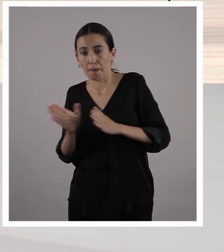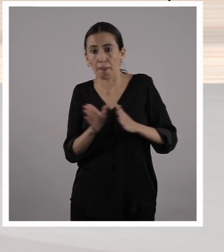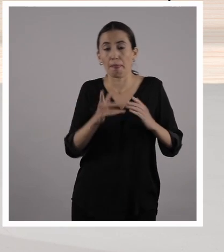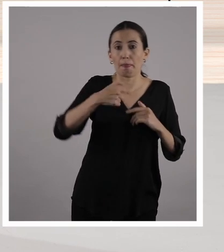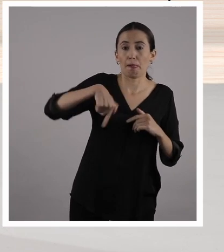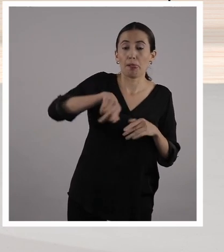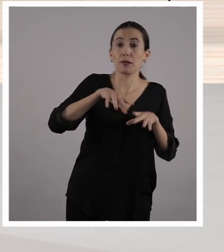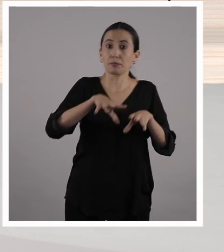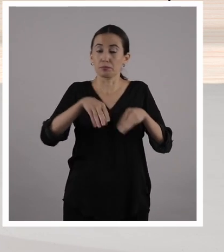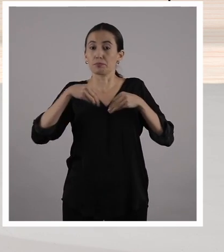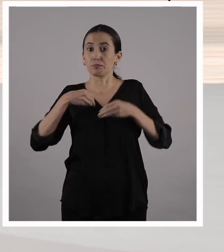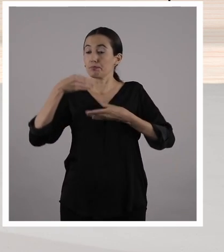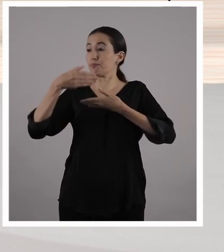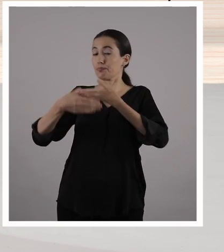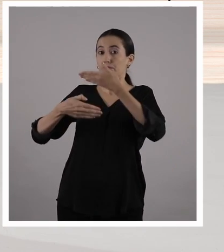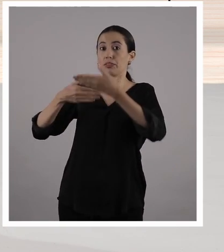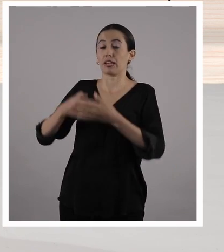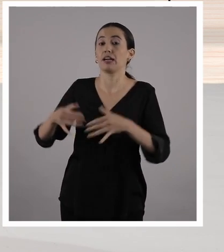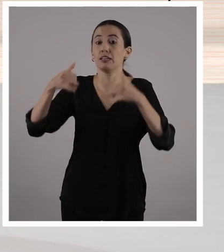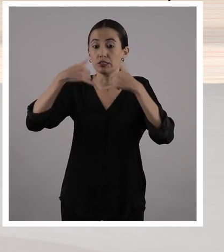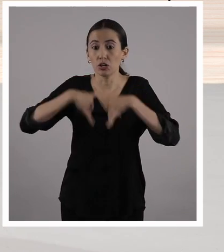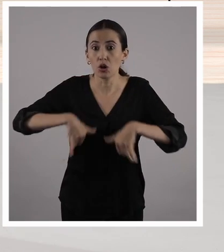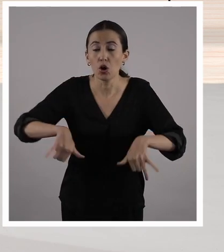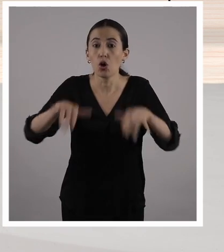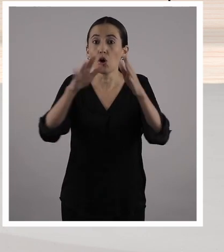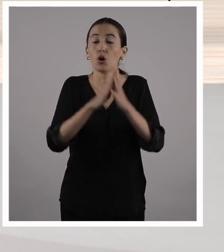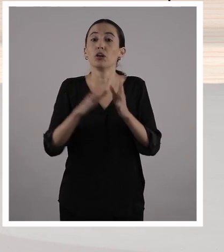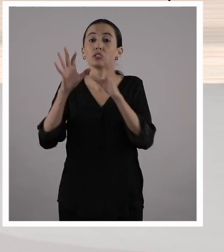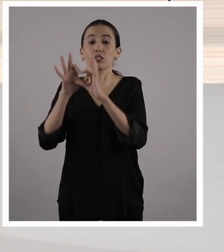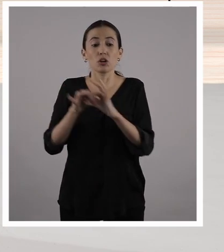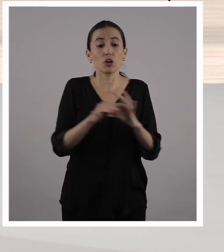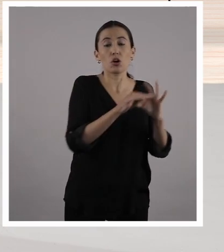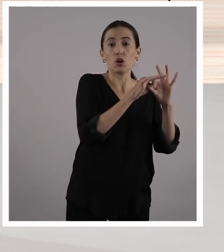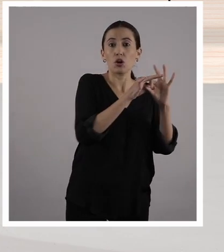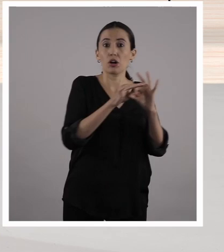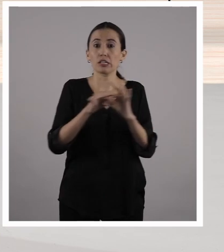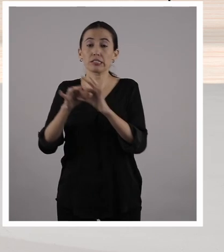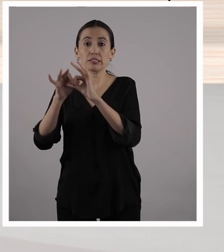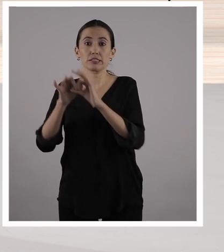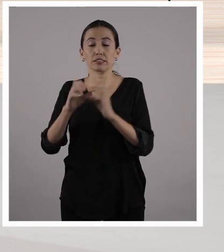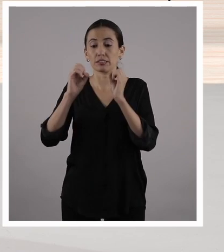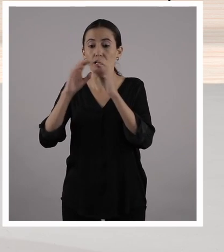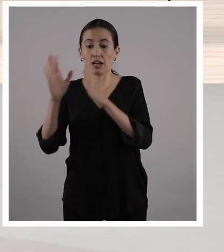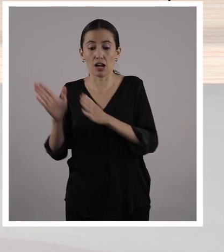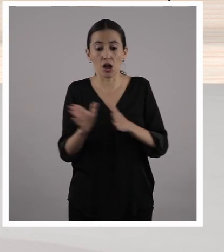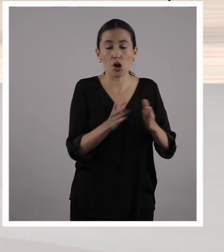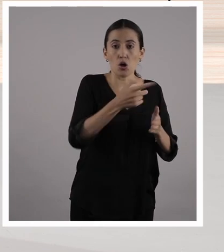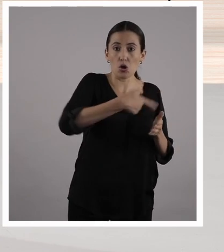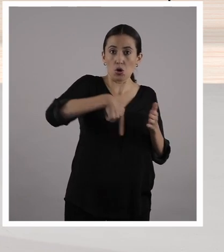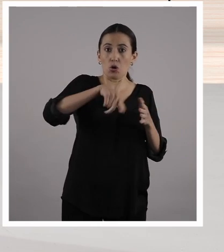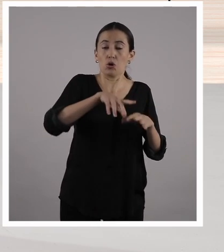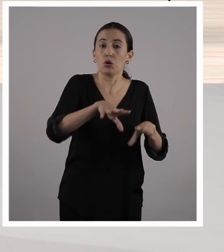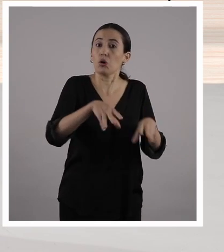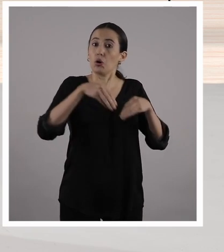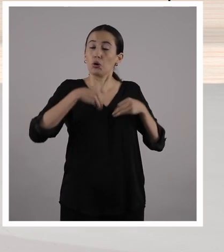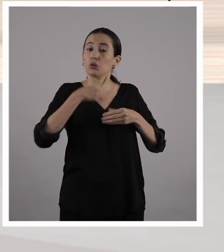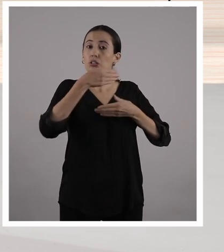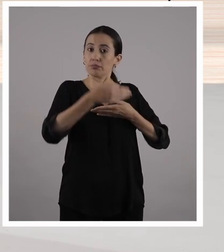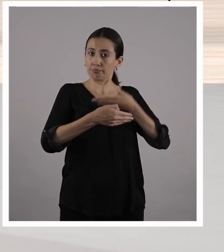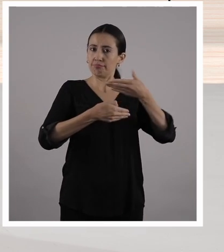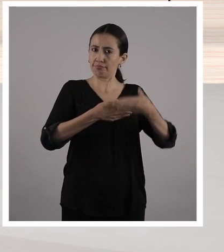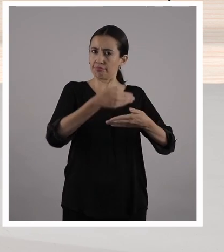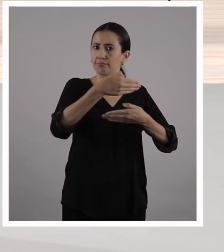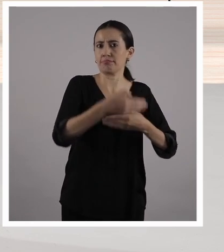narraciones que pertenecen al género literario? Estos son los mitos o las leyendas, pero vamos a analizar hoy día que